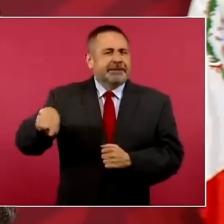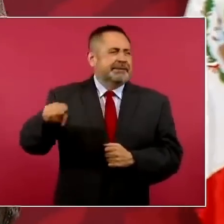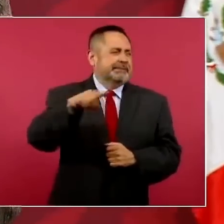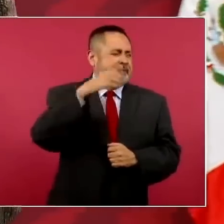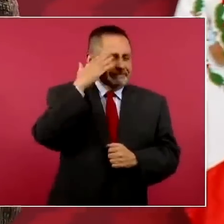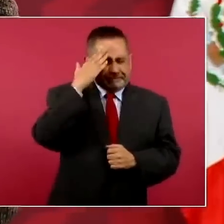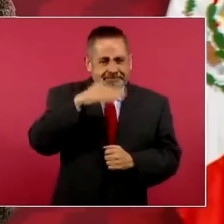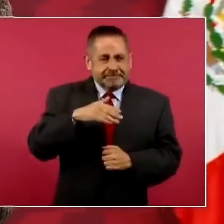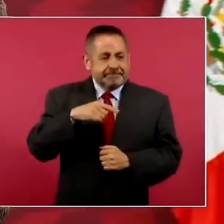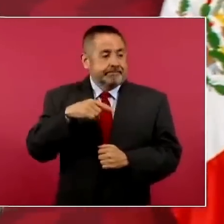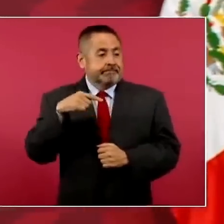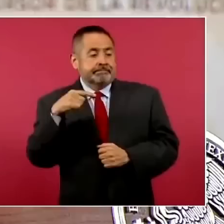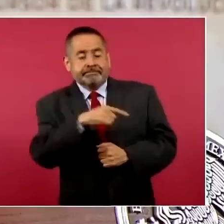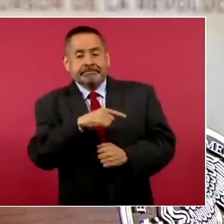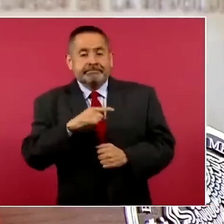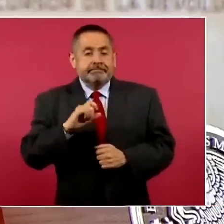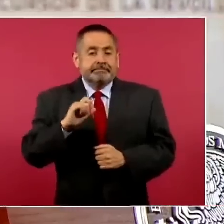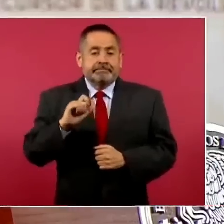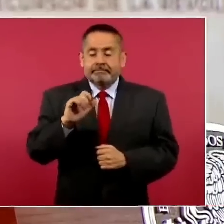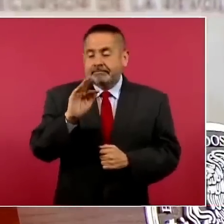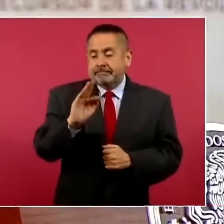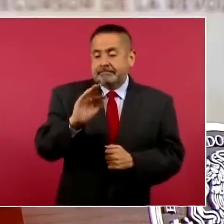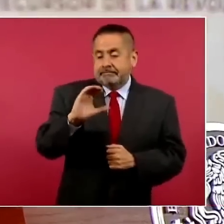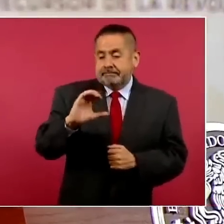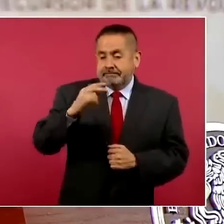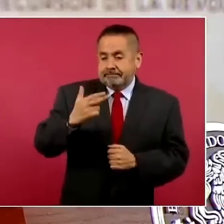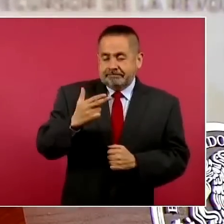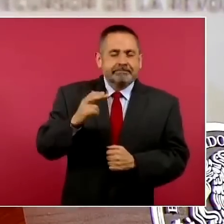que Calderón da a conocer